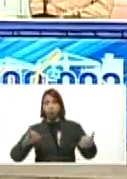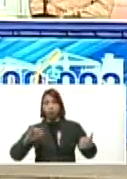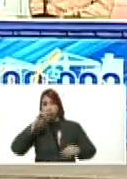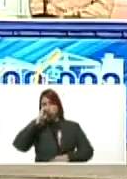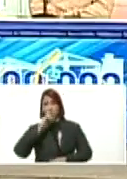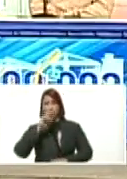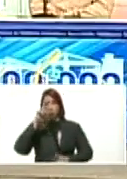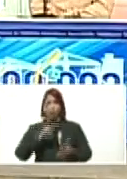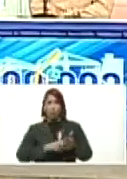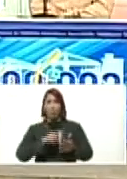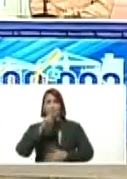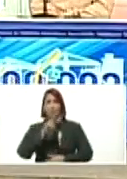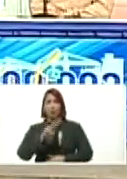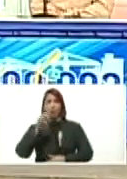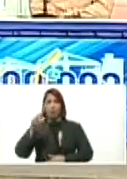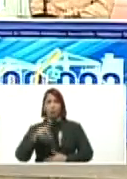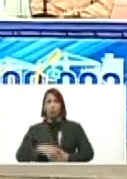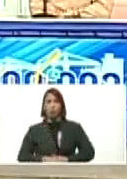al inolvidable año